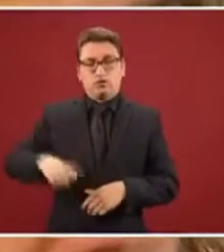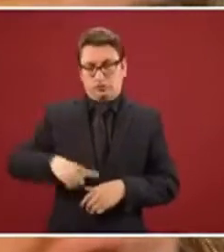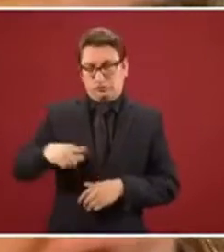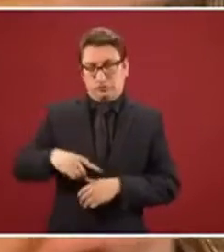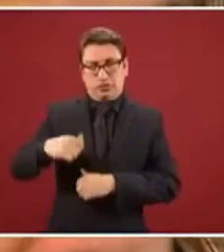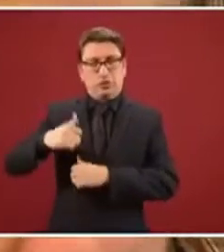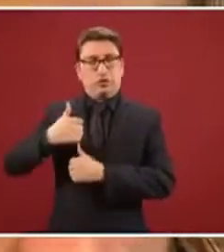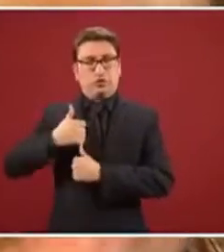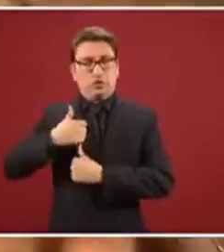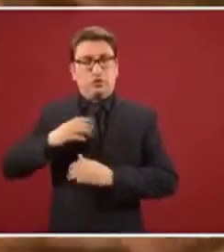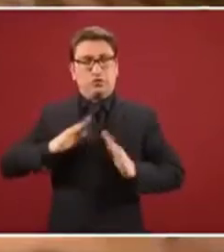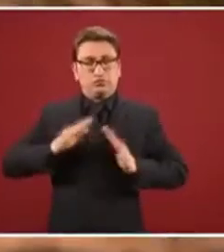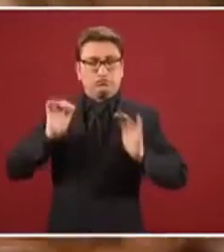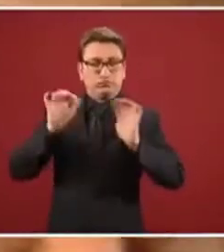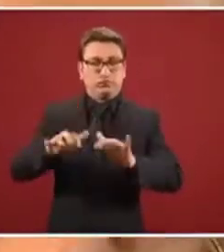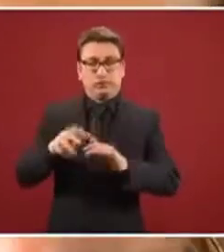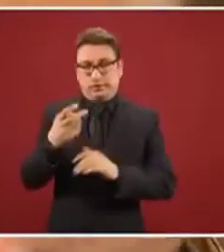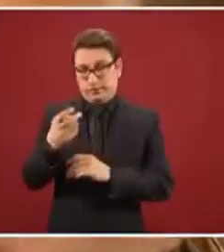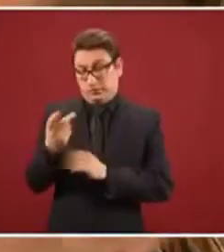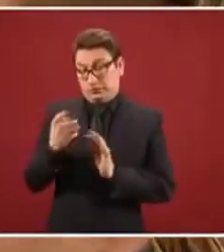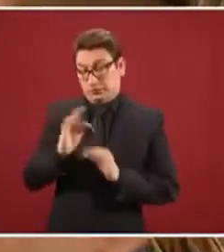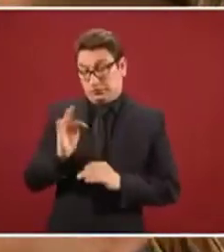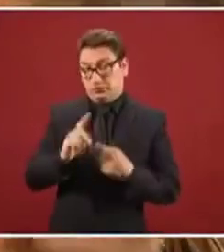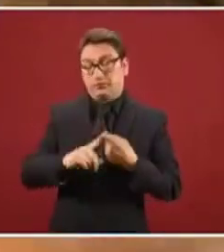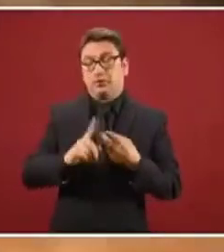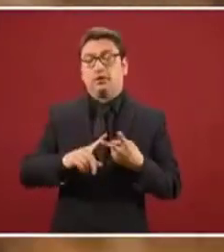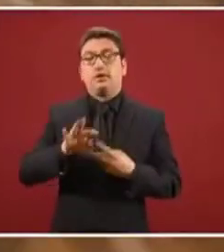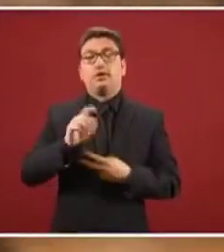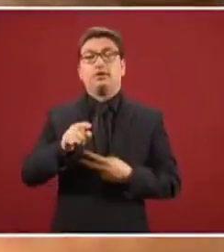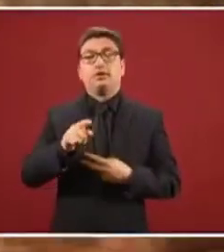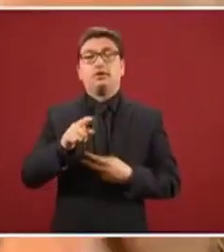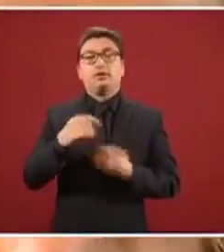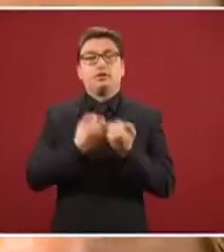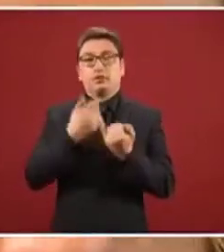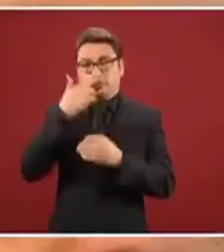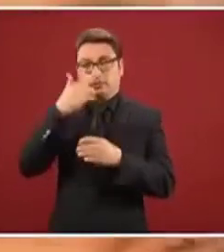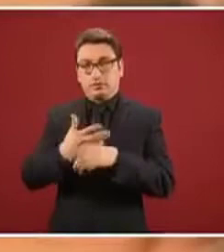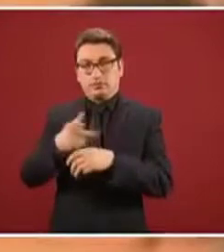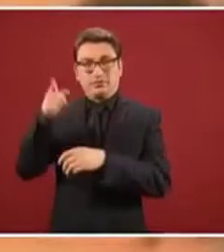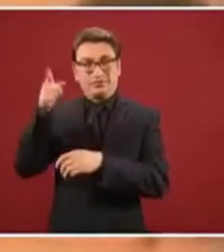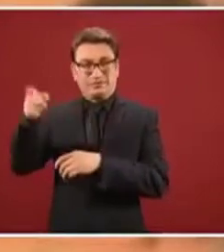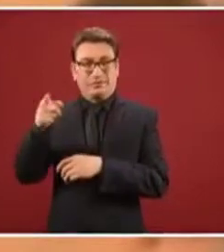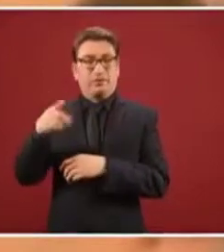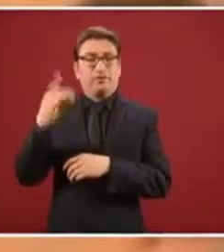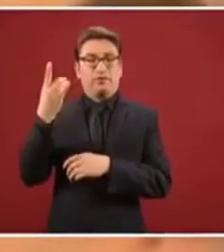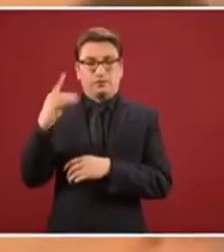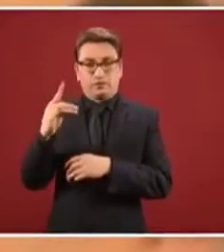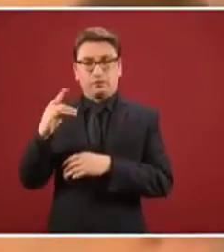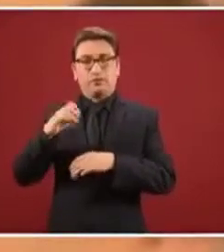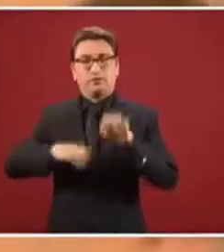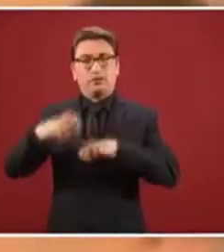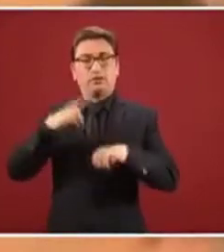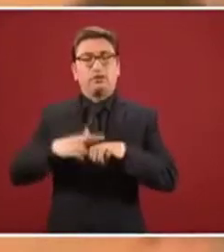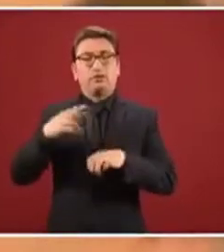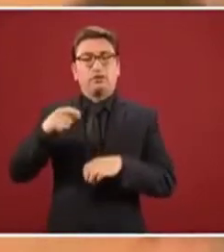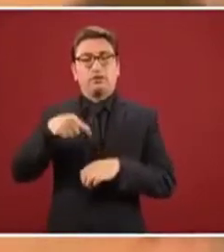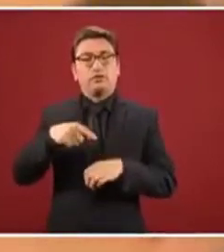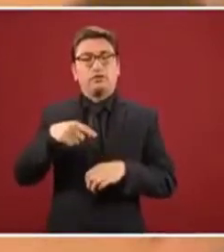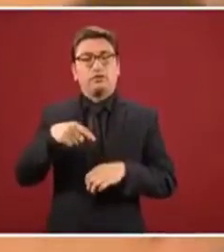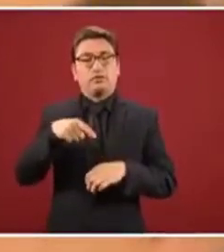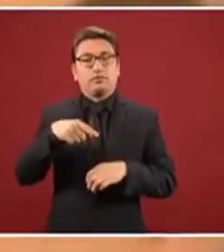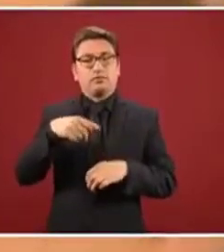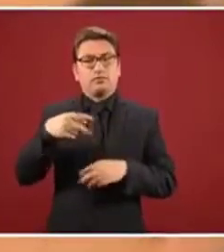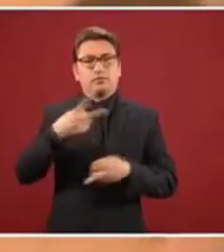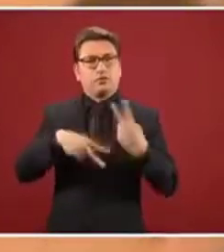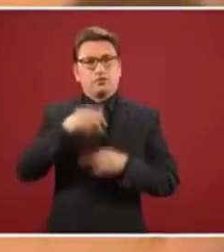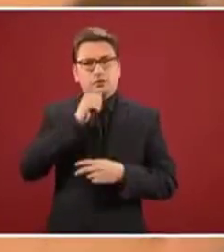Y también hace un momento usted mencionaba que la encargada de negocios de la embajada de Bolivia en México todavía no